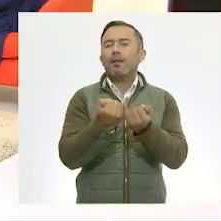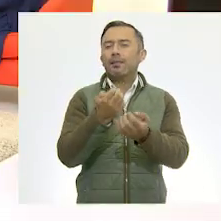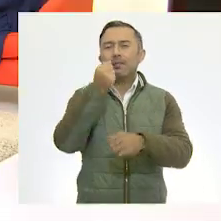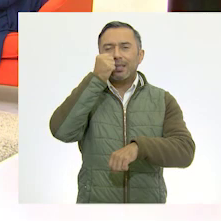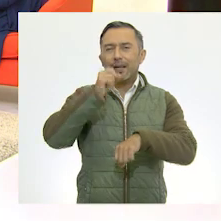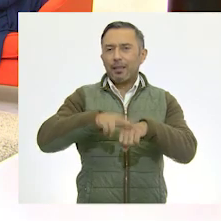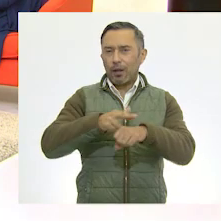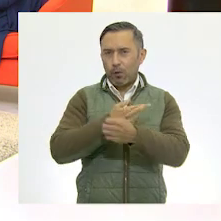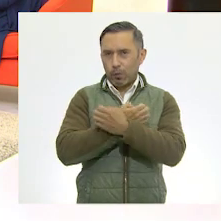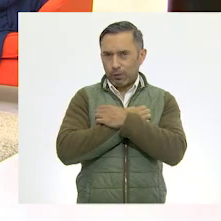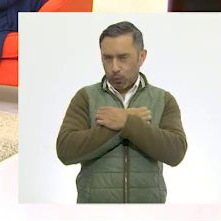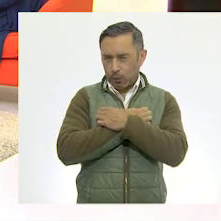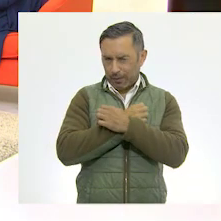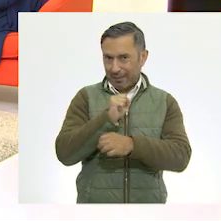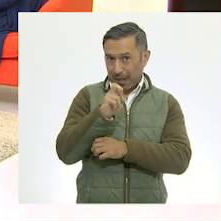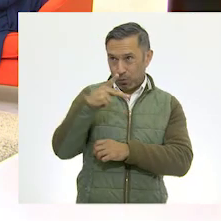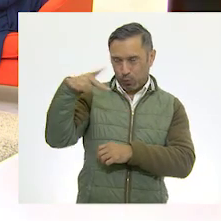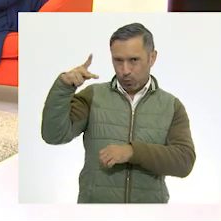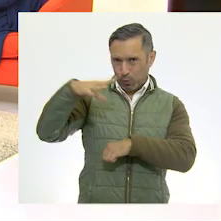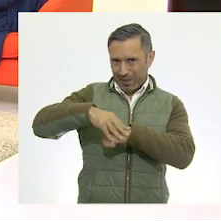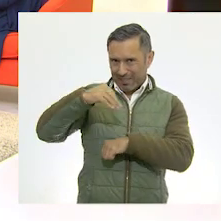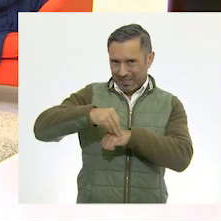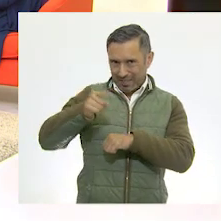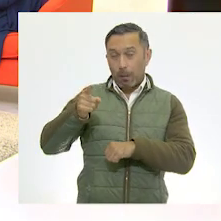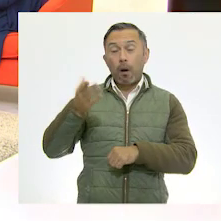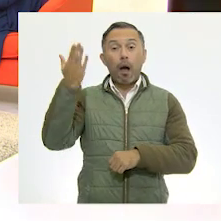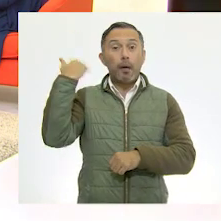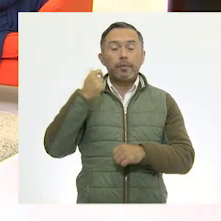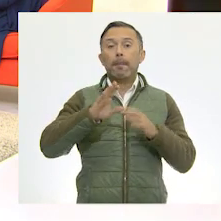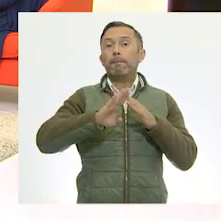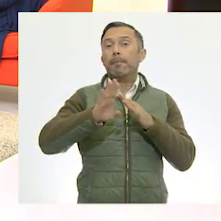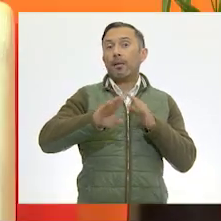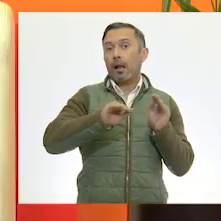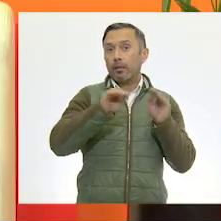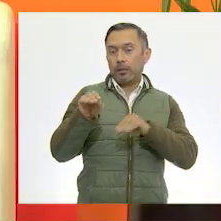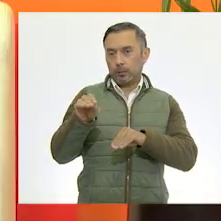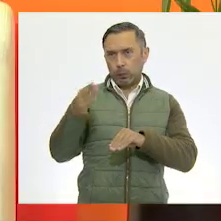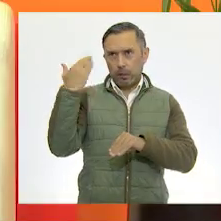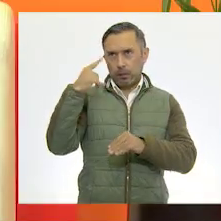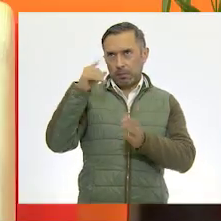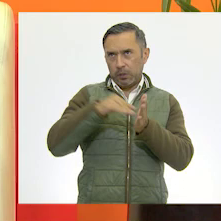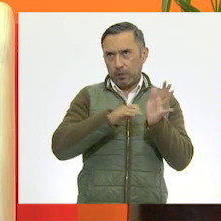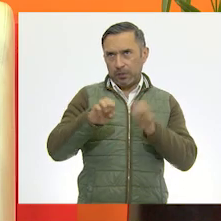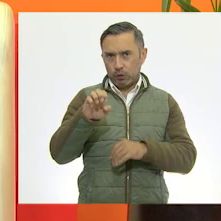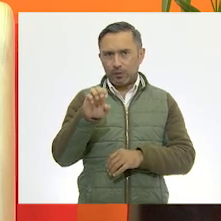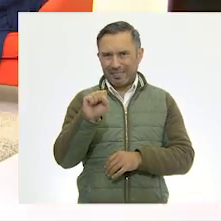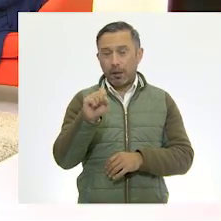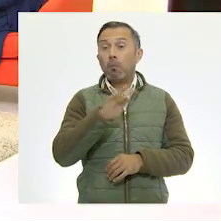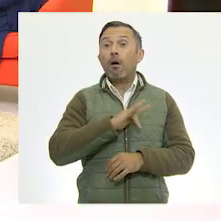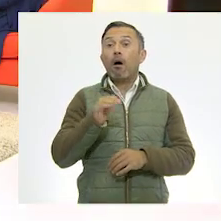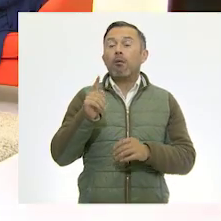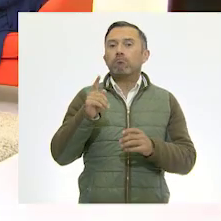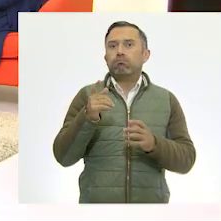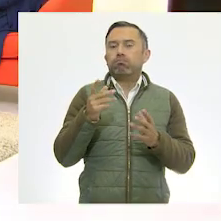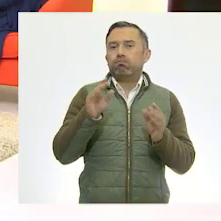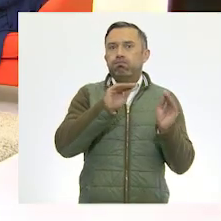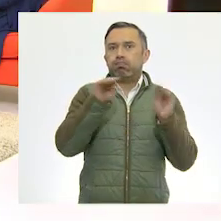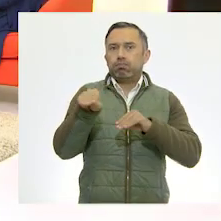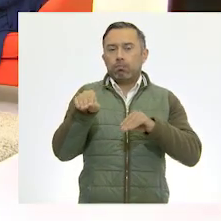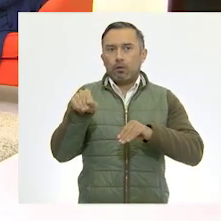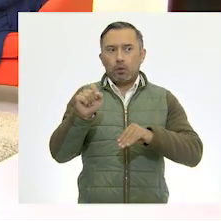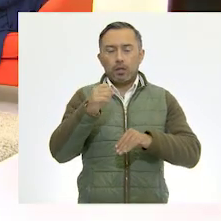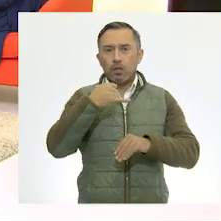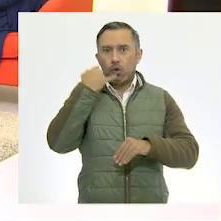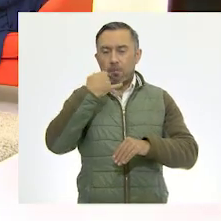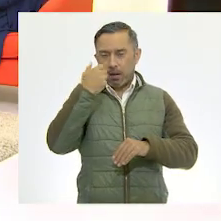había una movilización importante de migrantes que estaban llegando a Suecia. Y pues evidentemente no manejaban el lenguaje, evidentemente venían